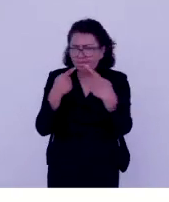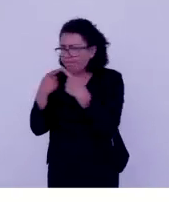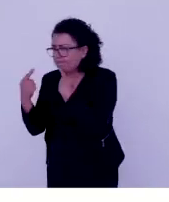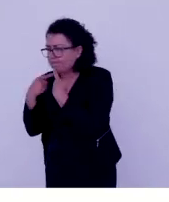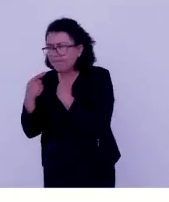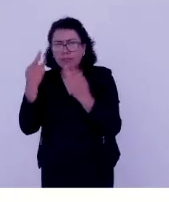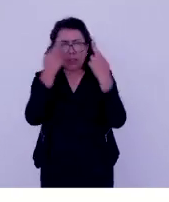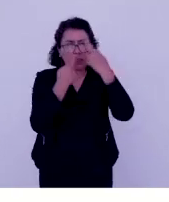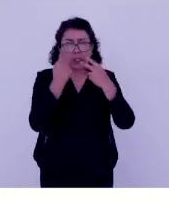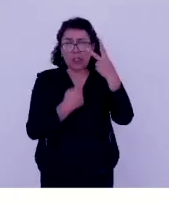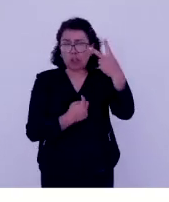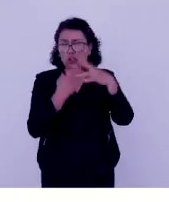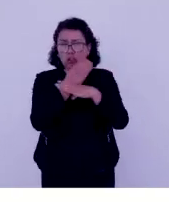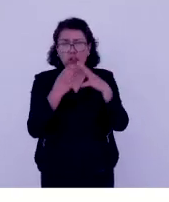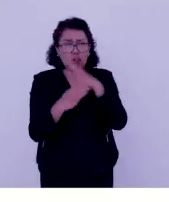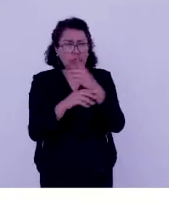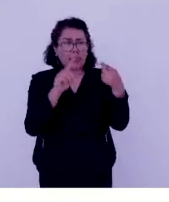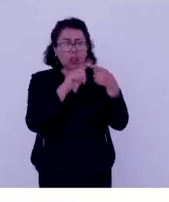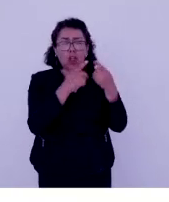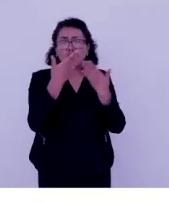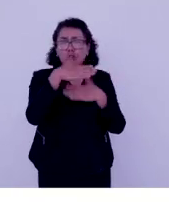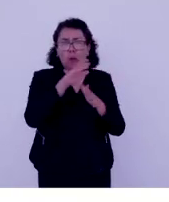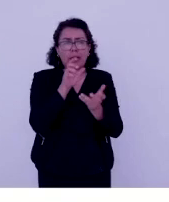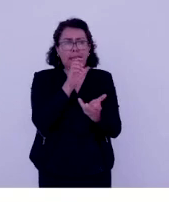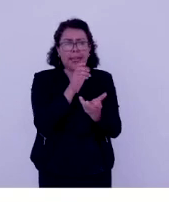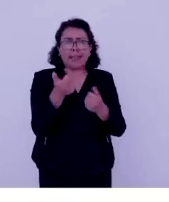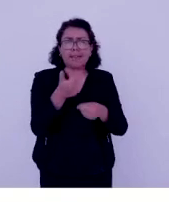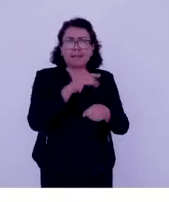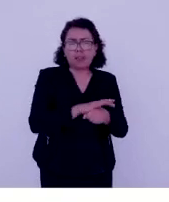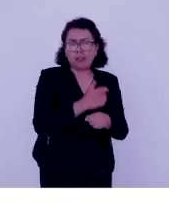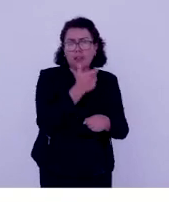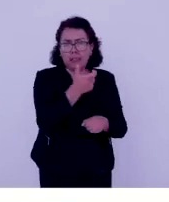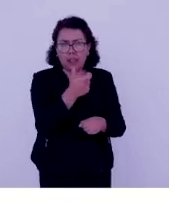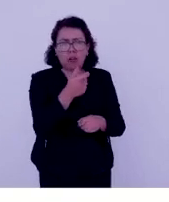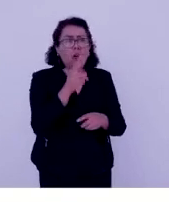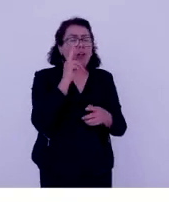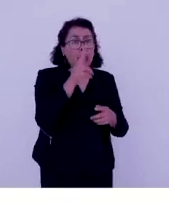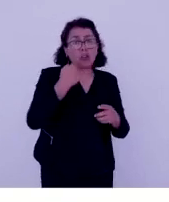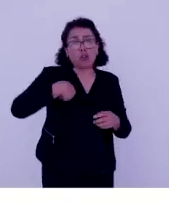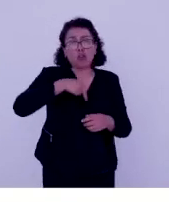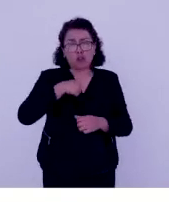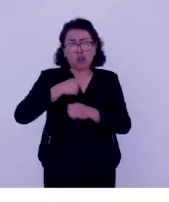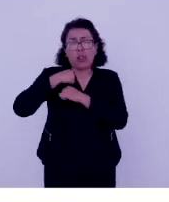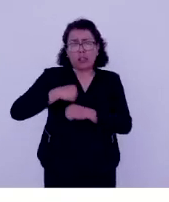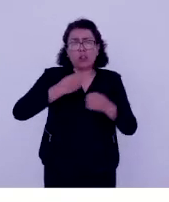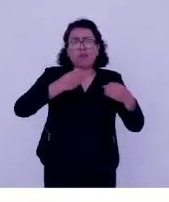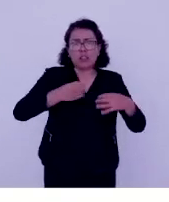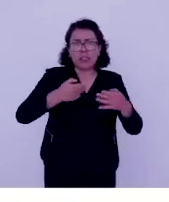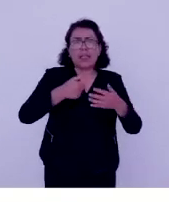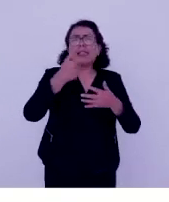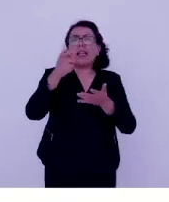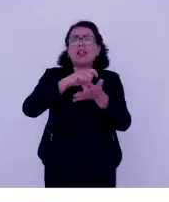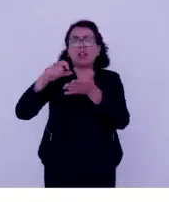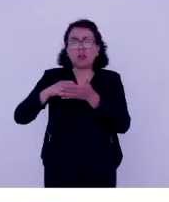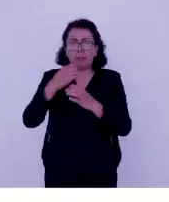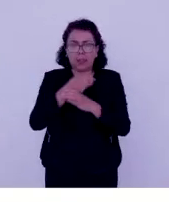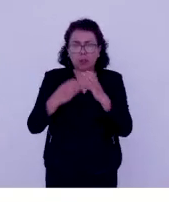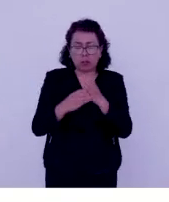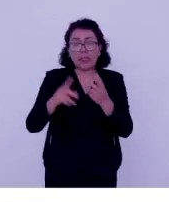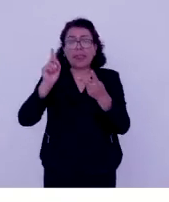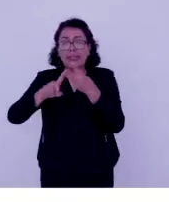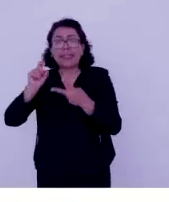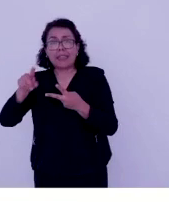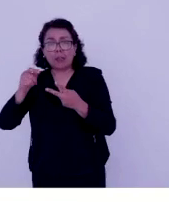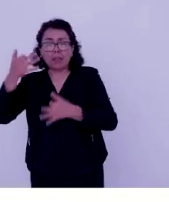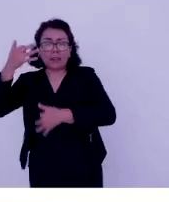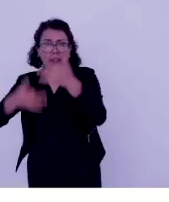vigilando dos aspectos en primer lugar el gasto público a través del trabajo del comité de adquisiciones y segundo la selección de jueces ambos temas